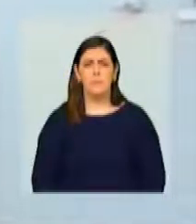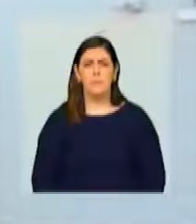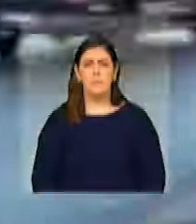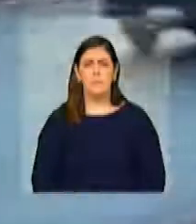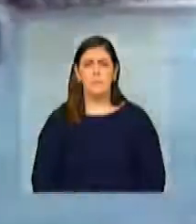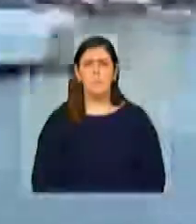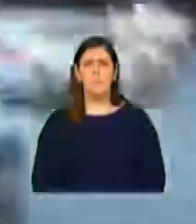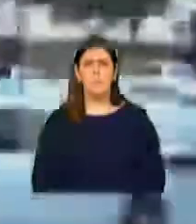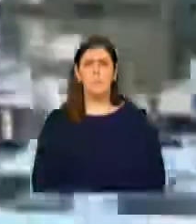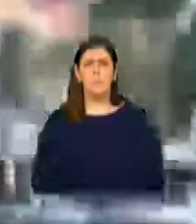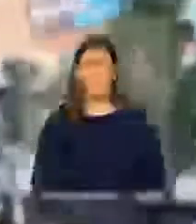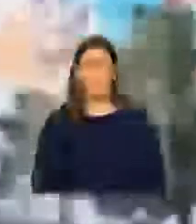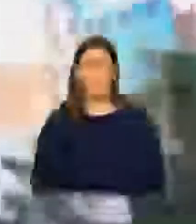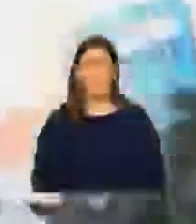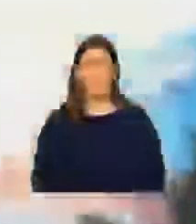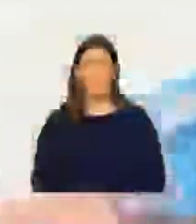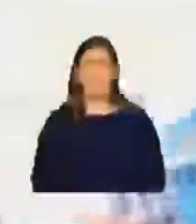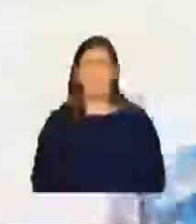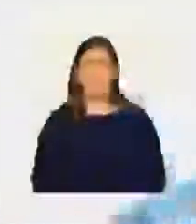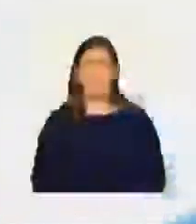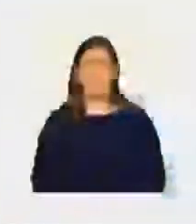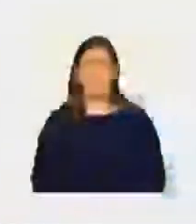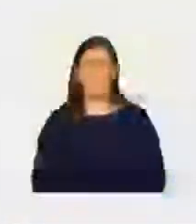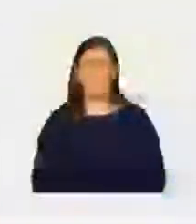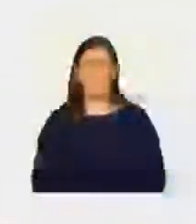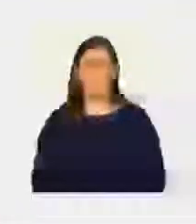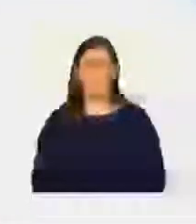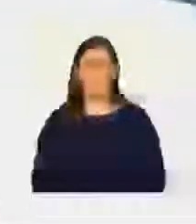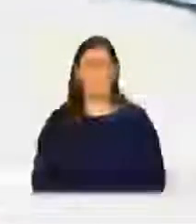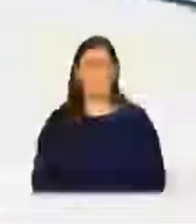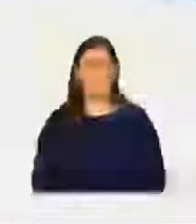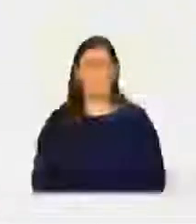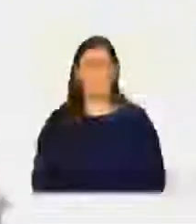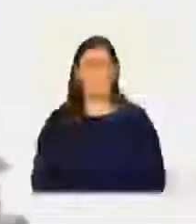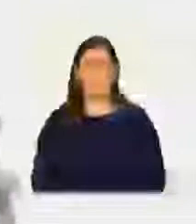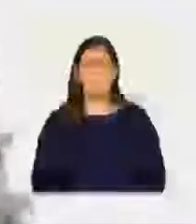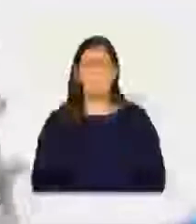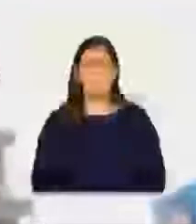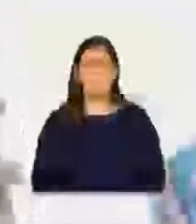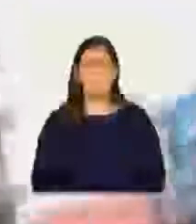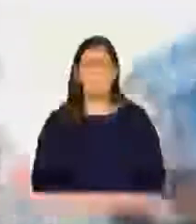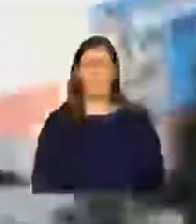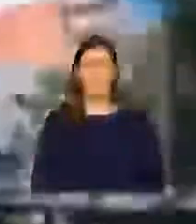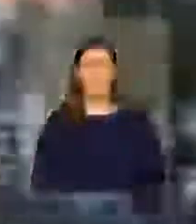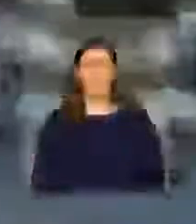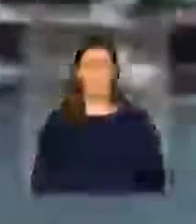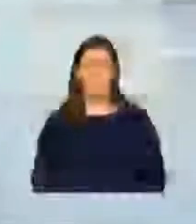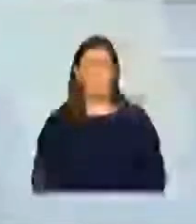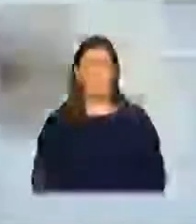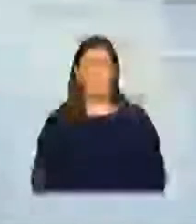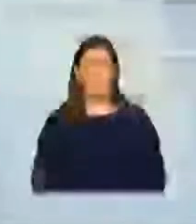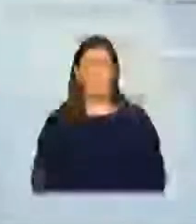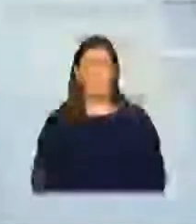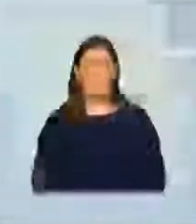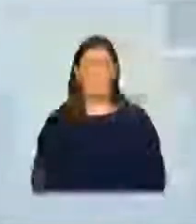así. De repente ele foi assim onde estava o quarto, que está sem porta, estava ligada a luz do banheiro,